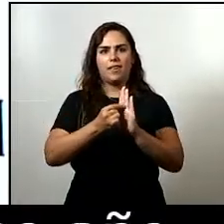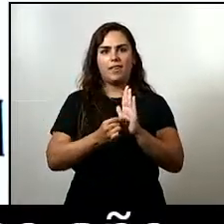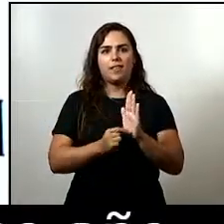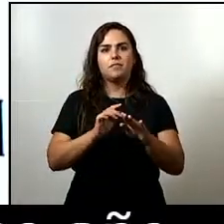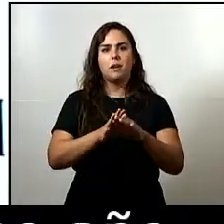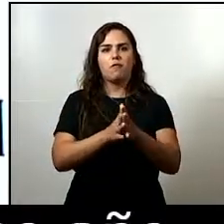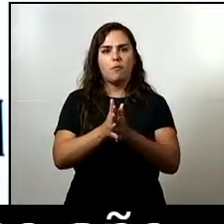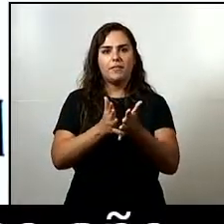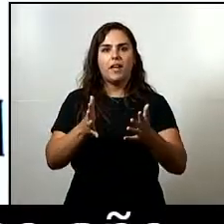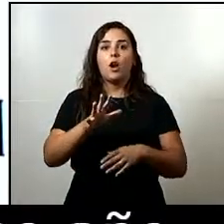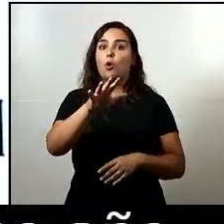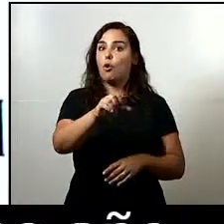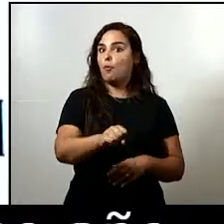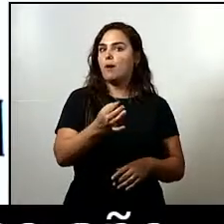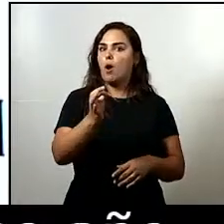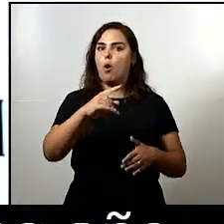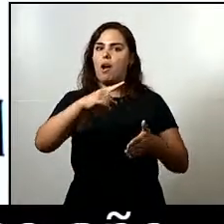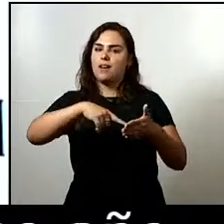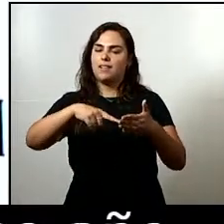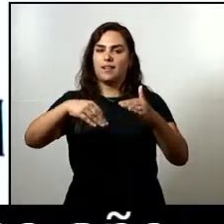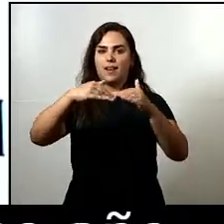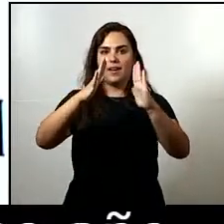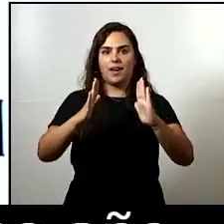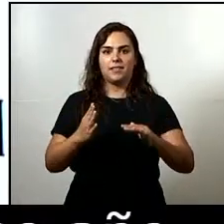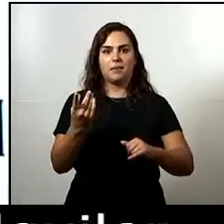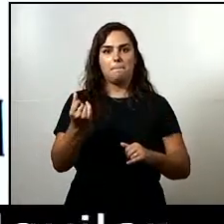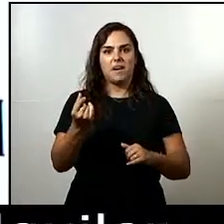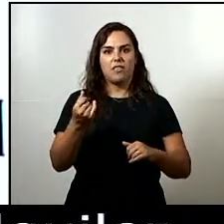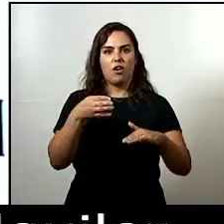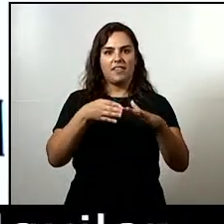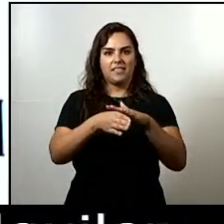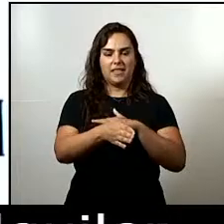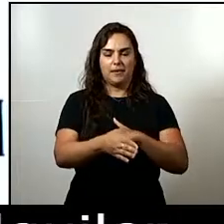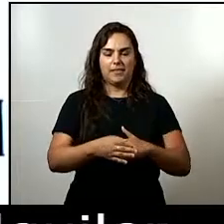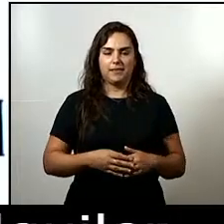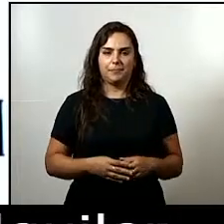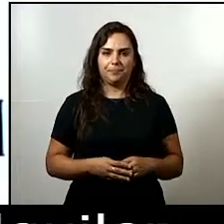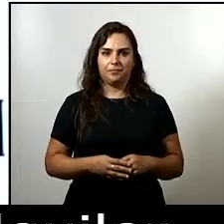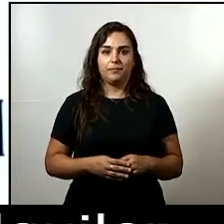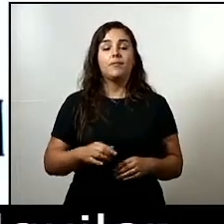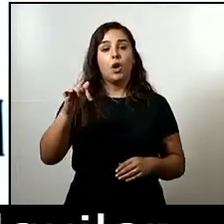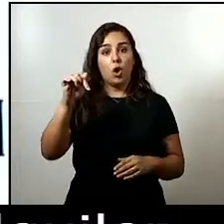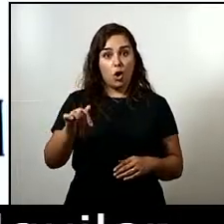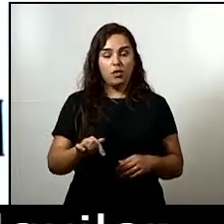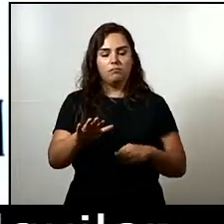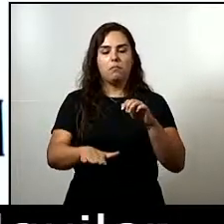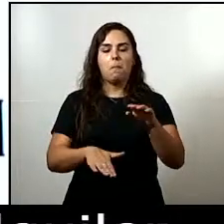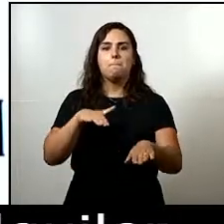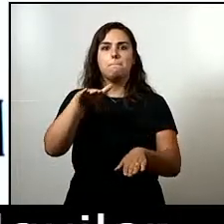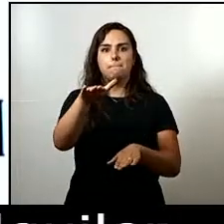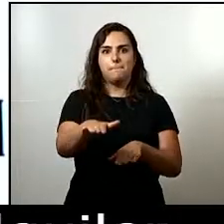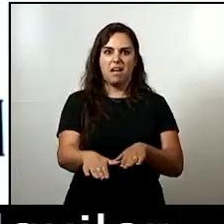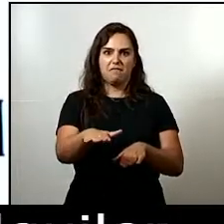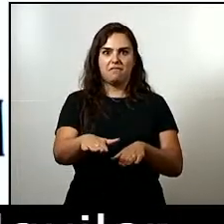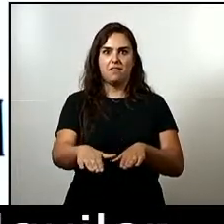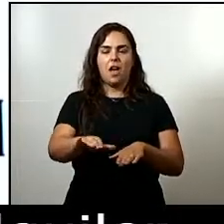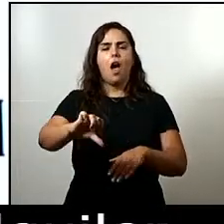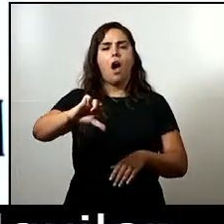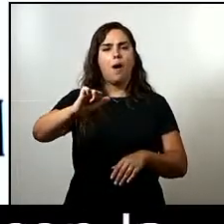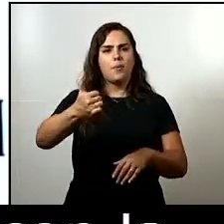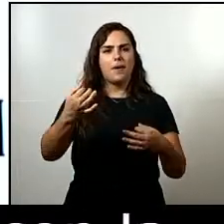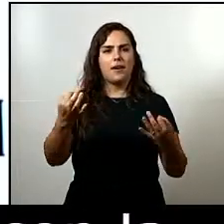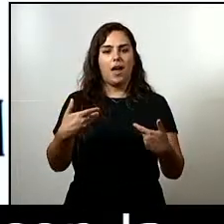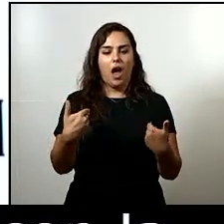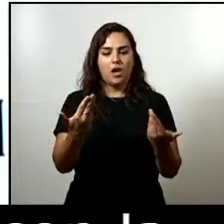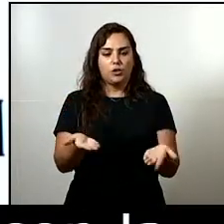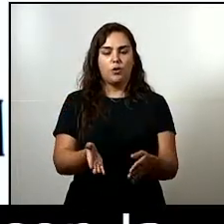fomentar la compra y el alquiler de casas a precios accesibles. Hoy damos un paso más con la aprobación de las